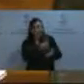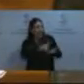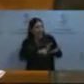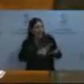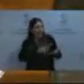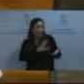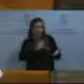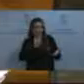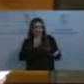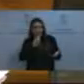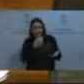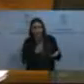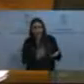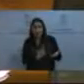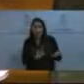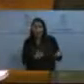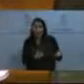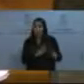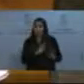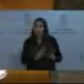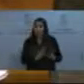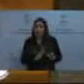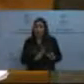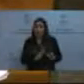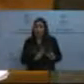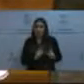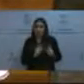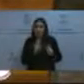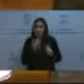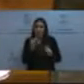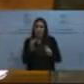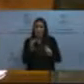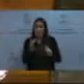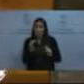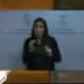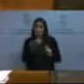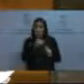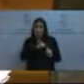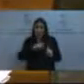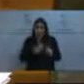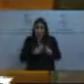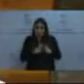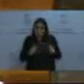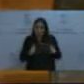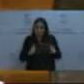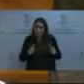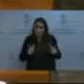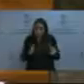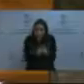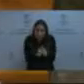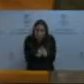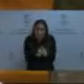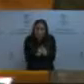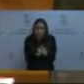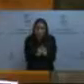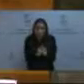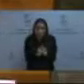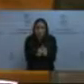muy guapas, no están teniendo efecto, porque no hay más autónomos, hay menos. Con lo